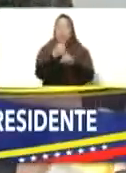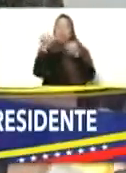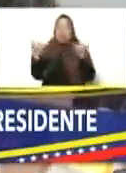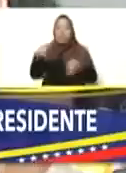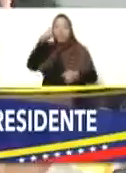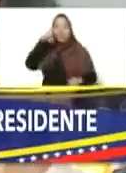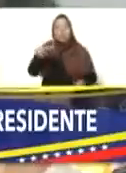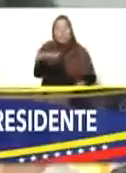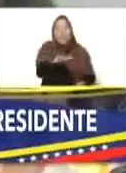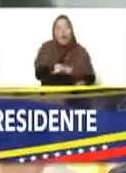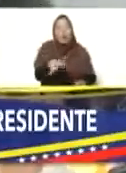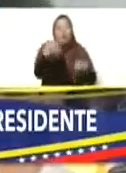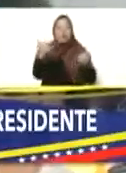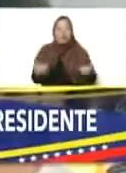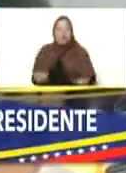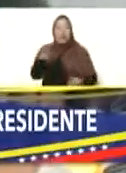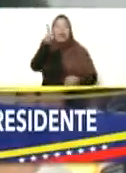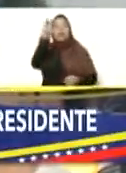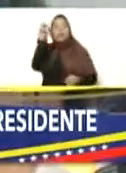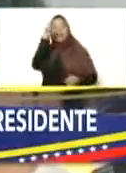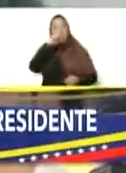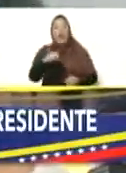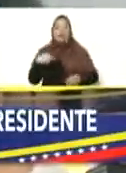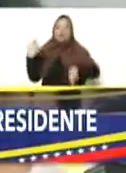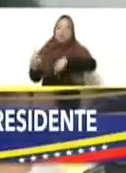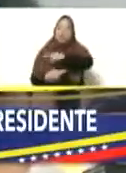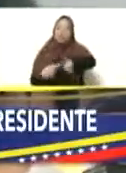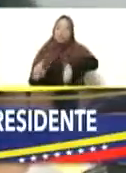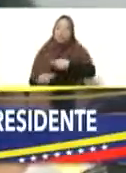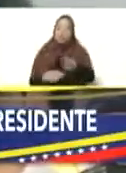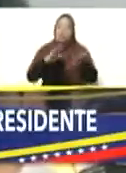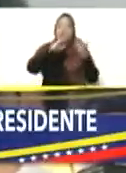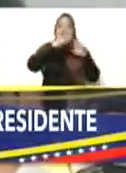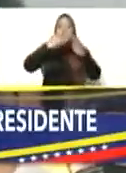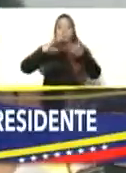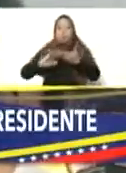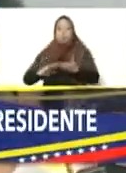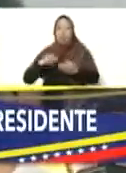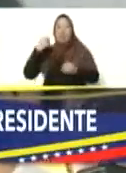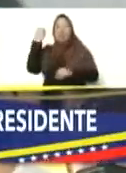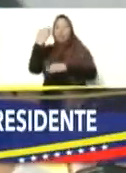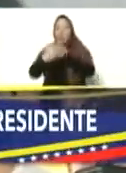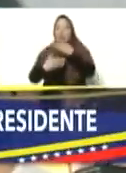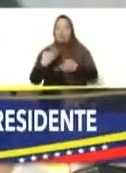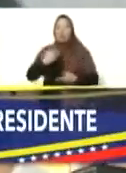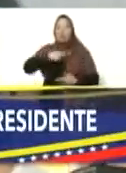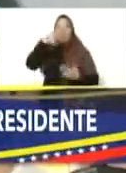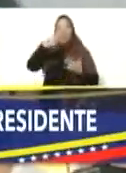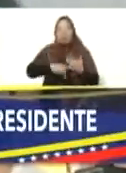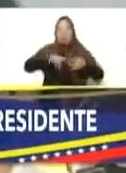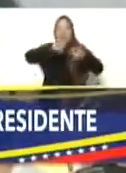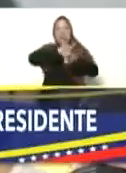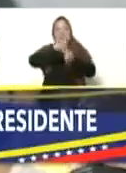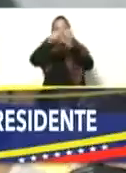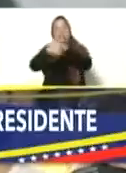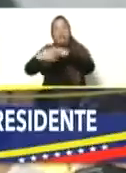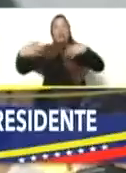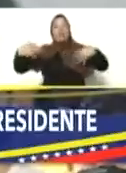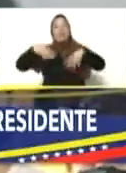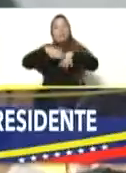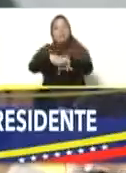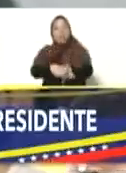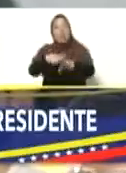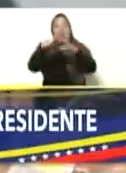pueblo en estos 20 años de revolución con las comunas con los consejos comunales el programa de transformación integral del hábitat